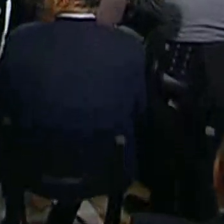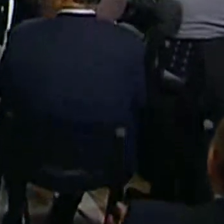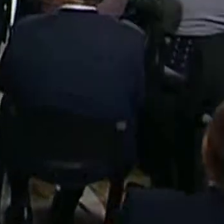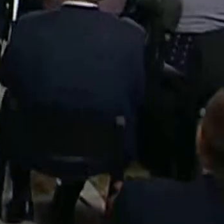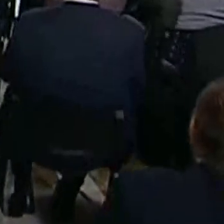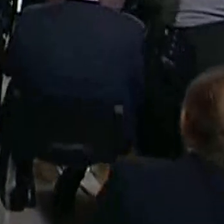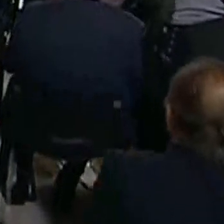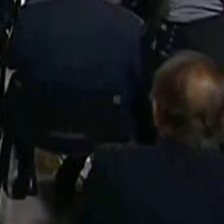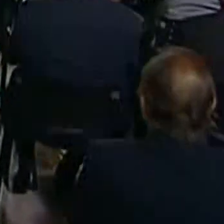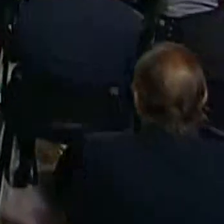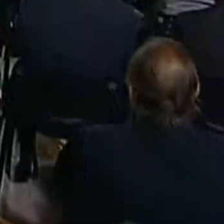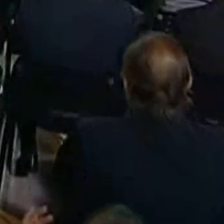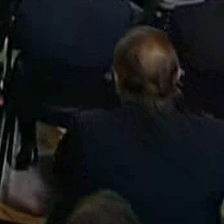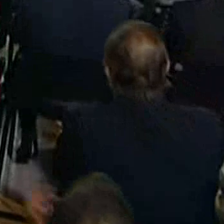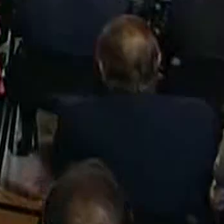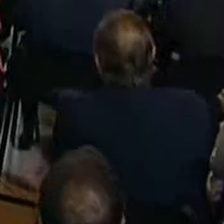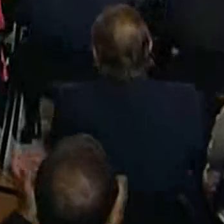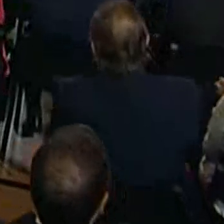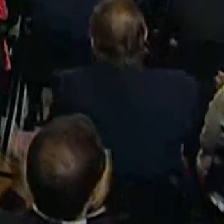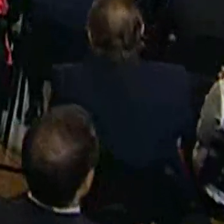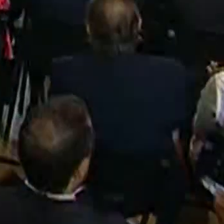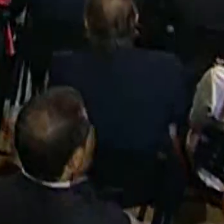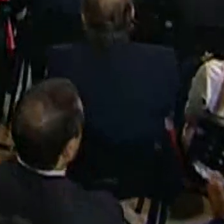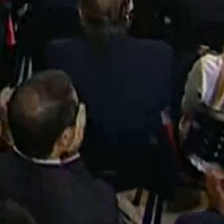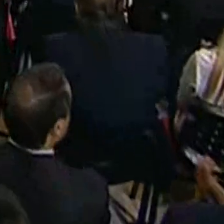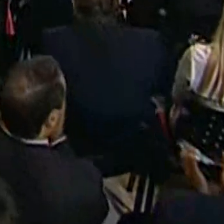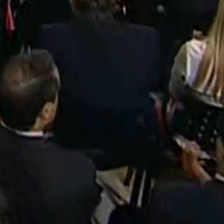doctora Cristina Fernández de Kirchner.